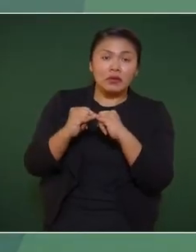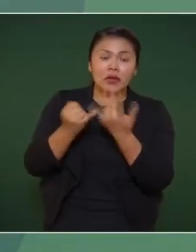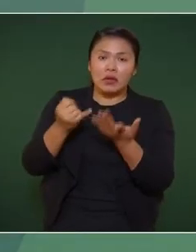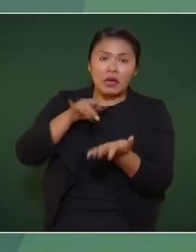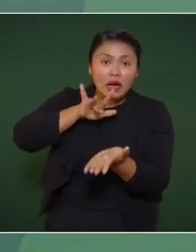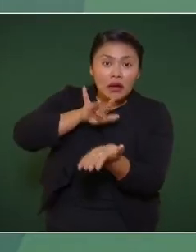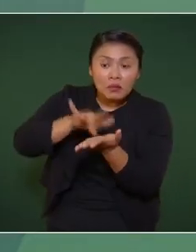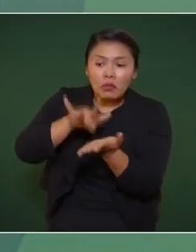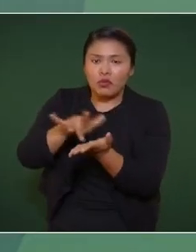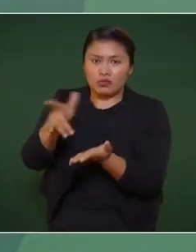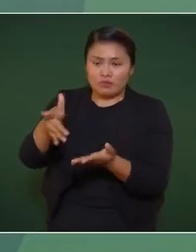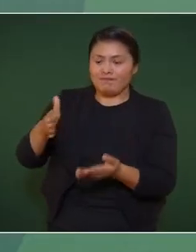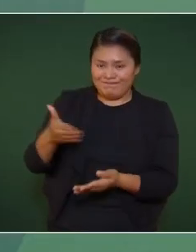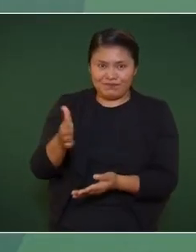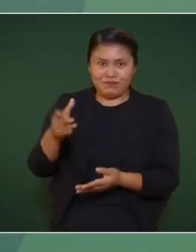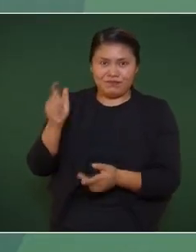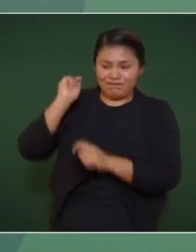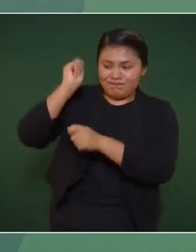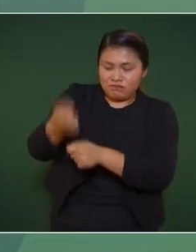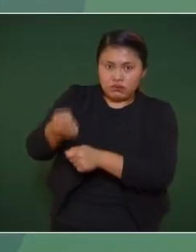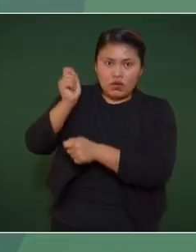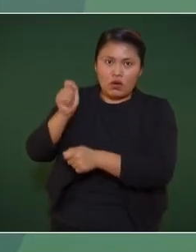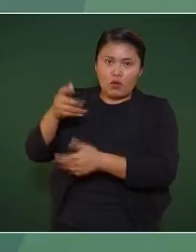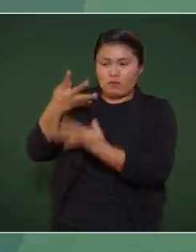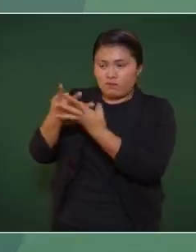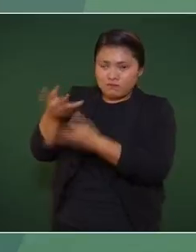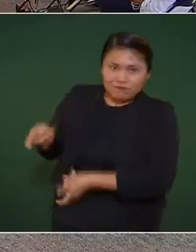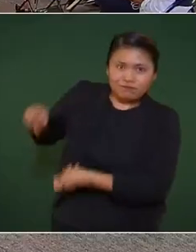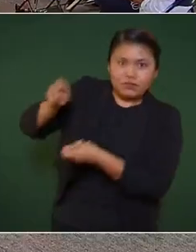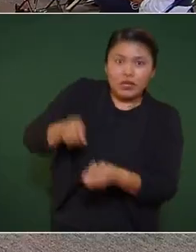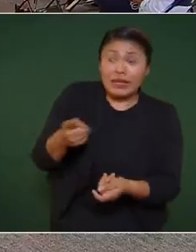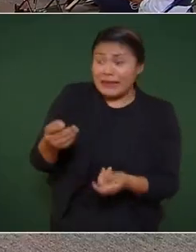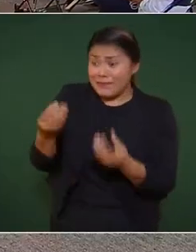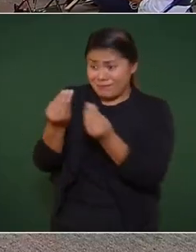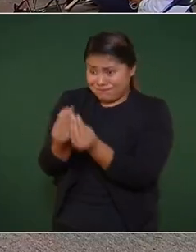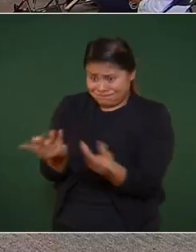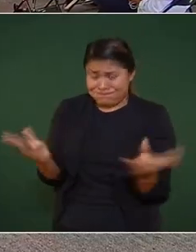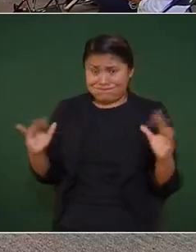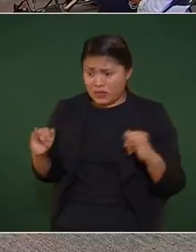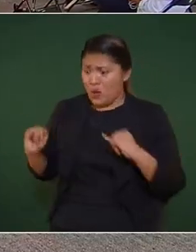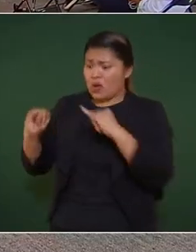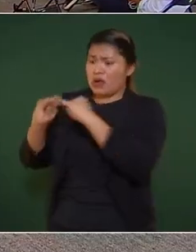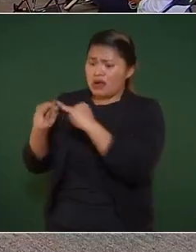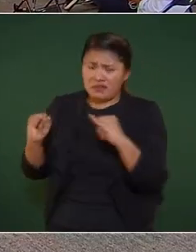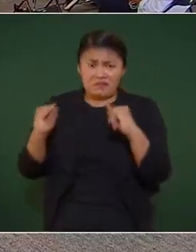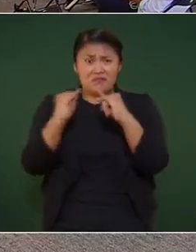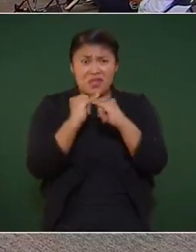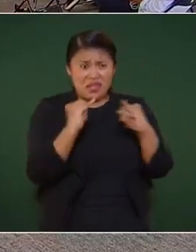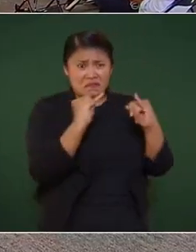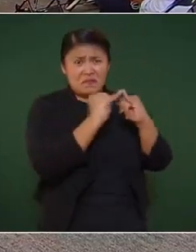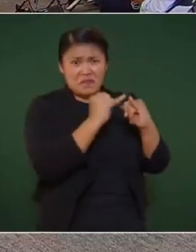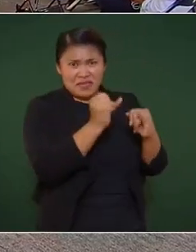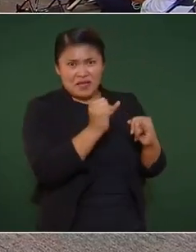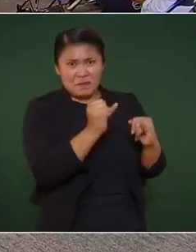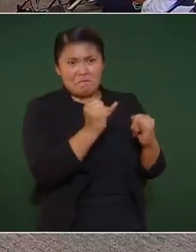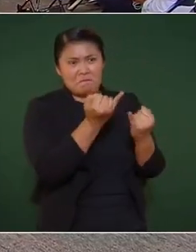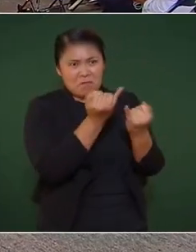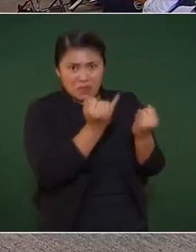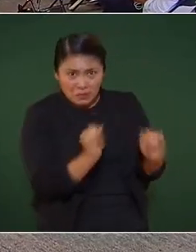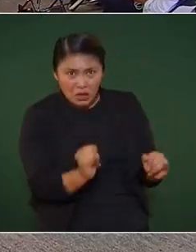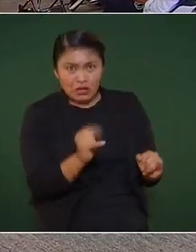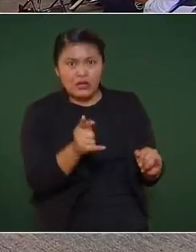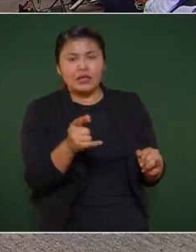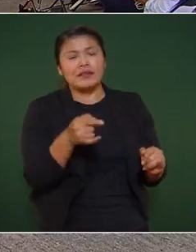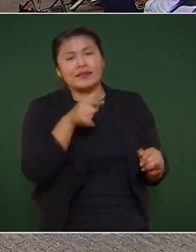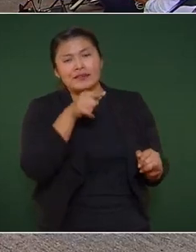Apoyo a la Pesca. Todos esos institutos, organismos autónomos, todos con